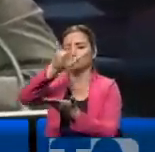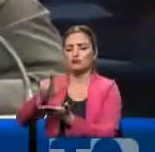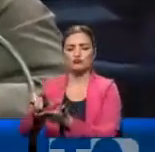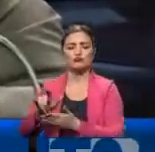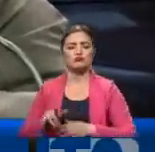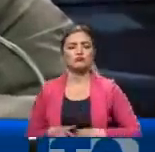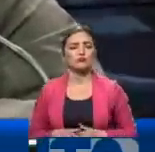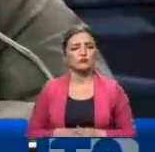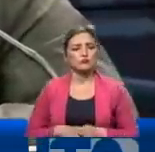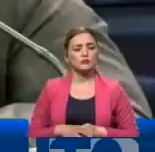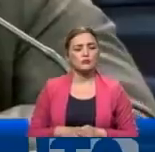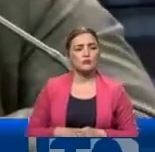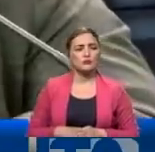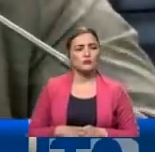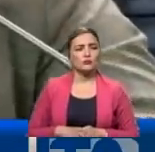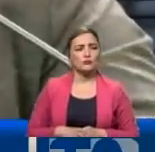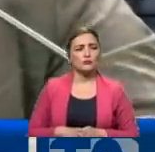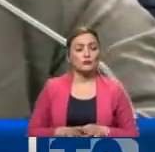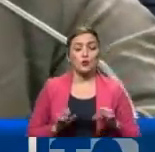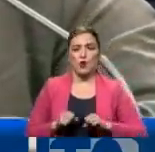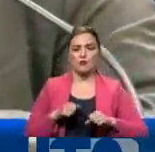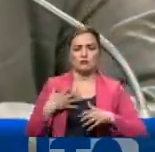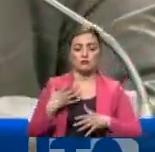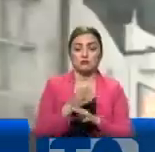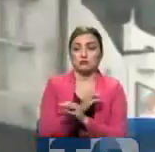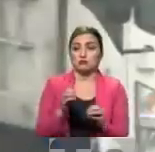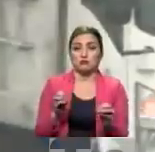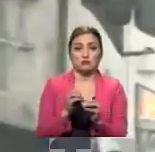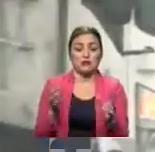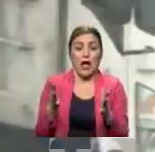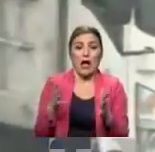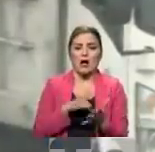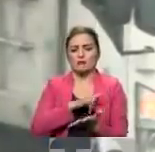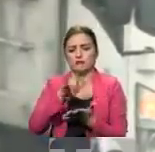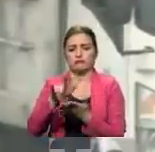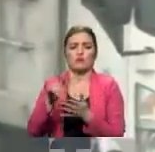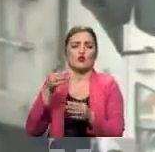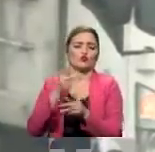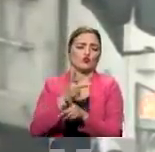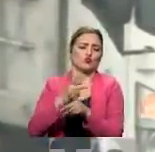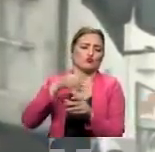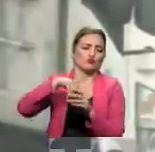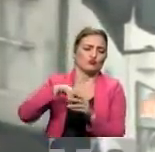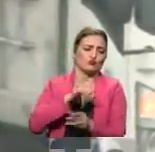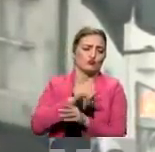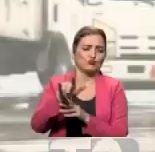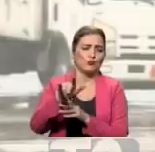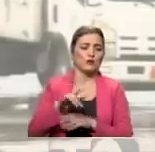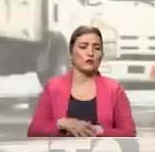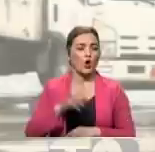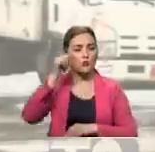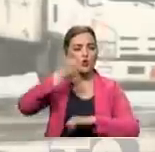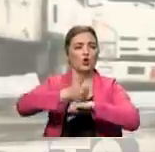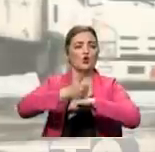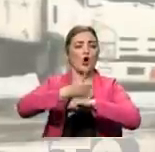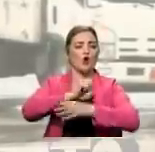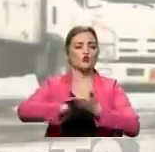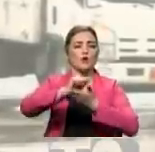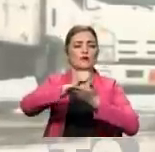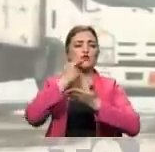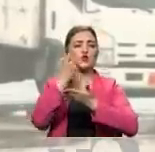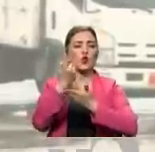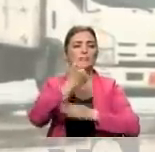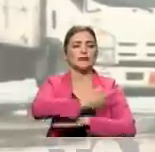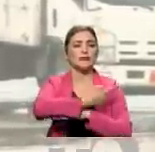en cuenta un posible desabastecimiento acá en la ciudad. Según el gobernador de la SUAY, se planifican 2 vuelos diarios. Las